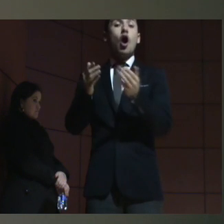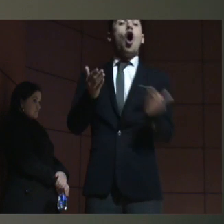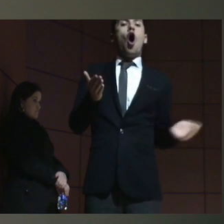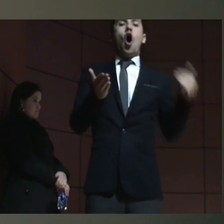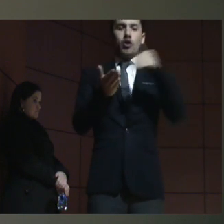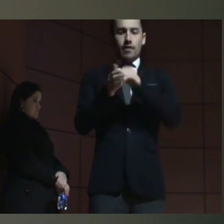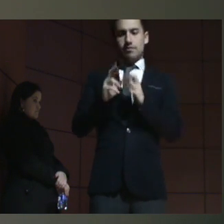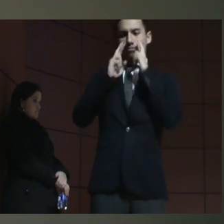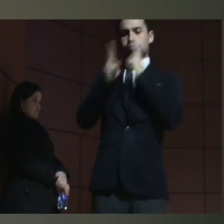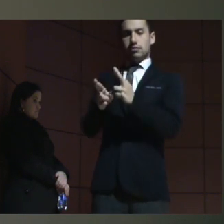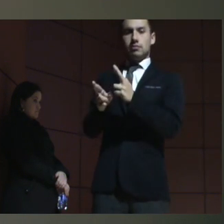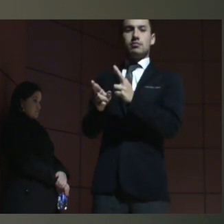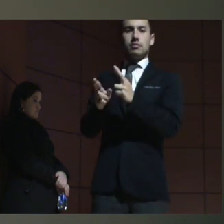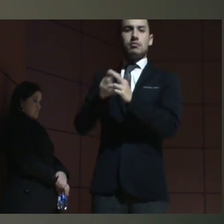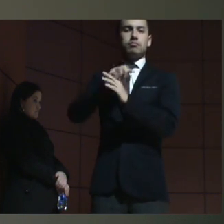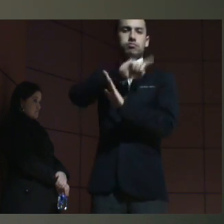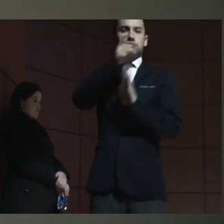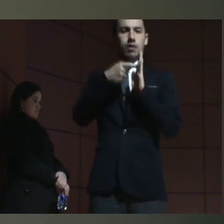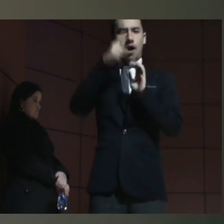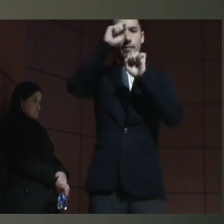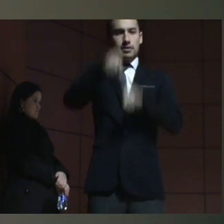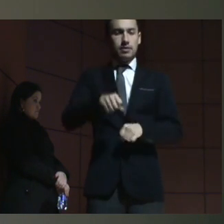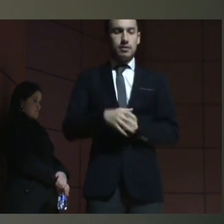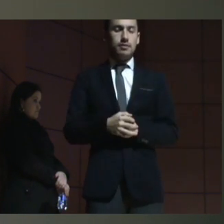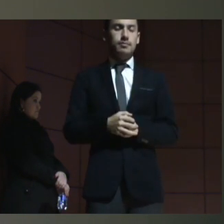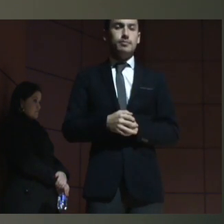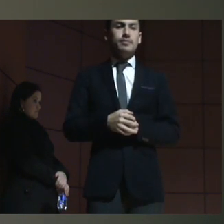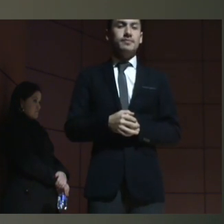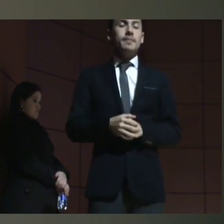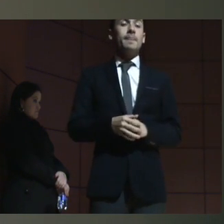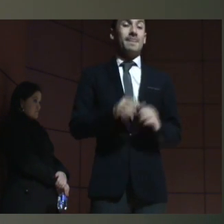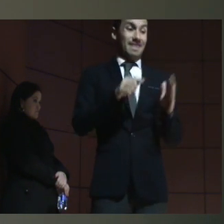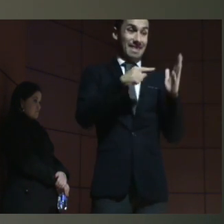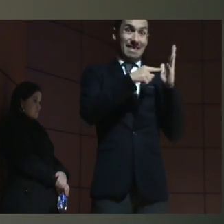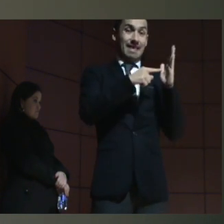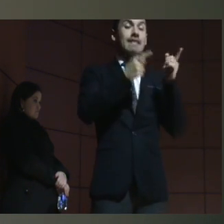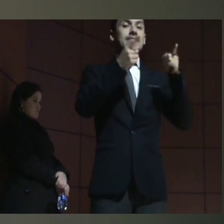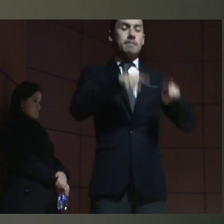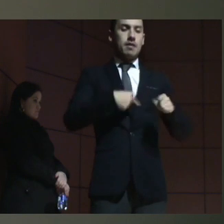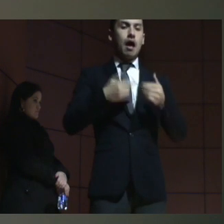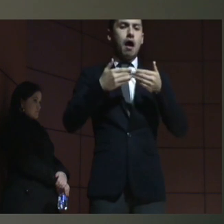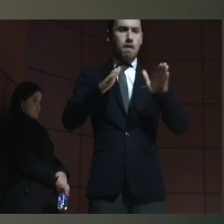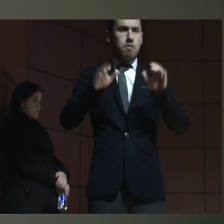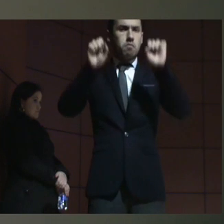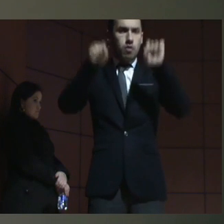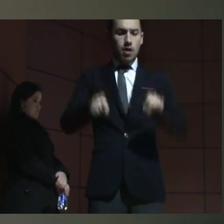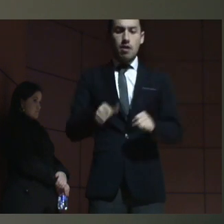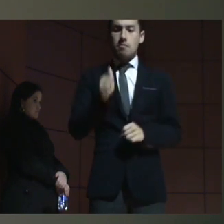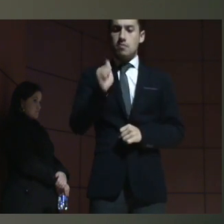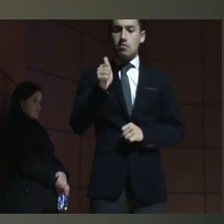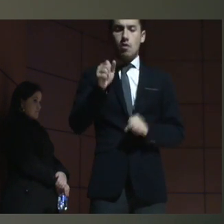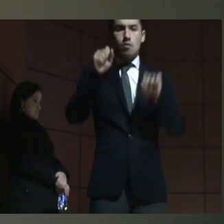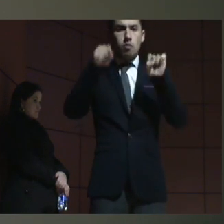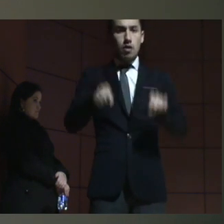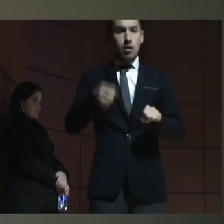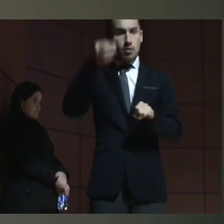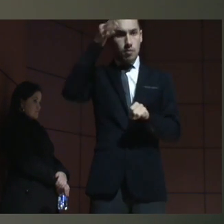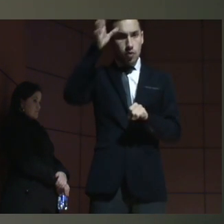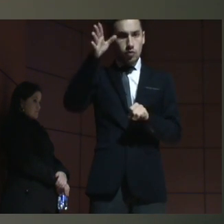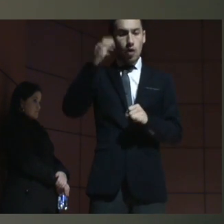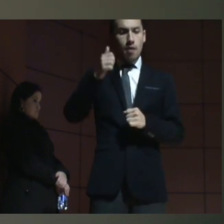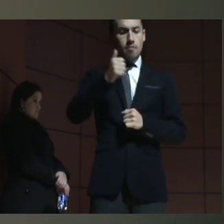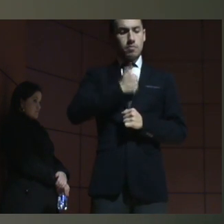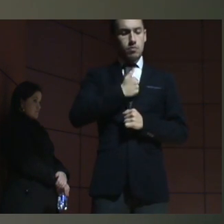su capacidad plena también dejó abierta la posibilidad de que pueda aceptar por sí mismo un acto gratuito o de